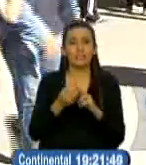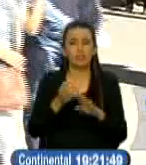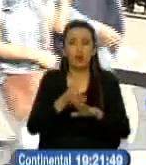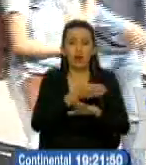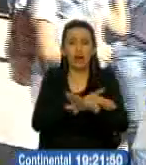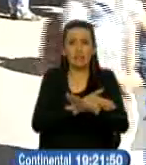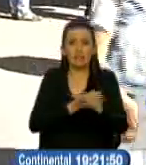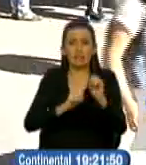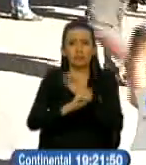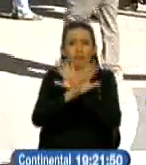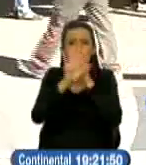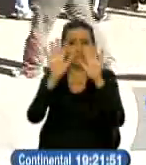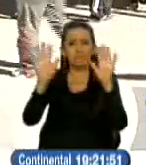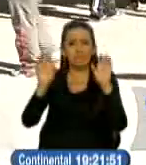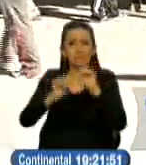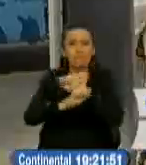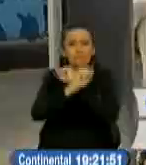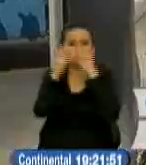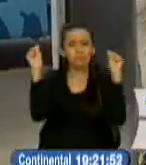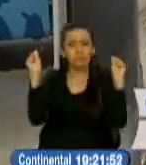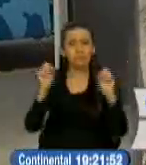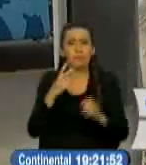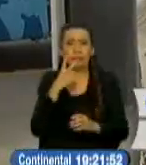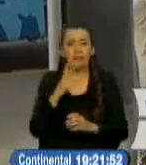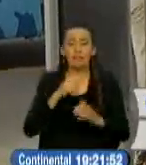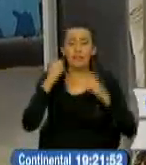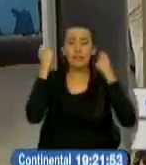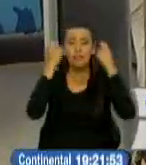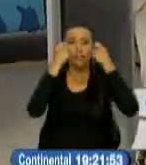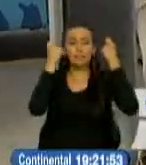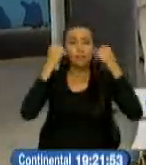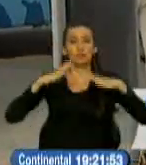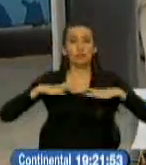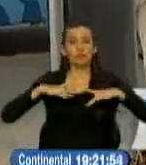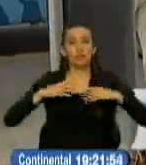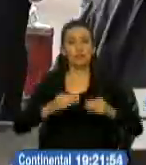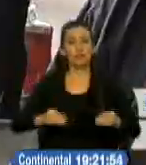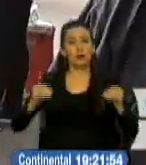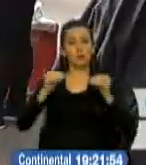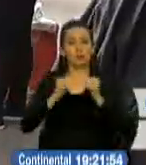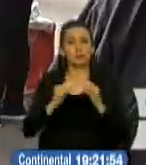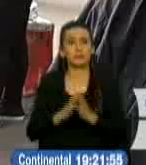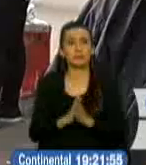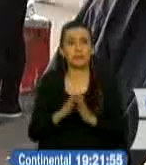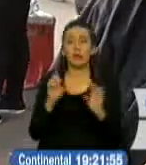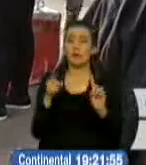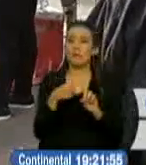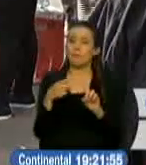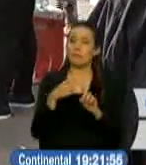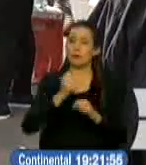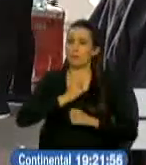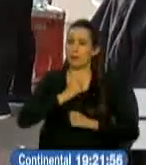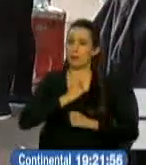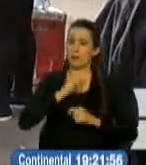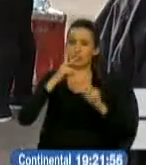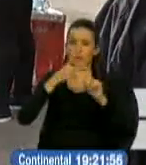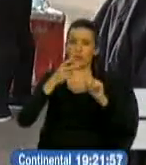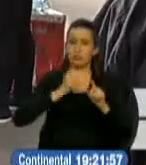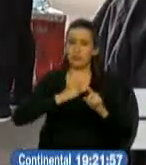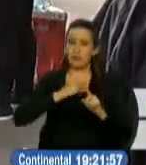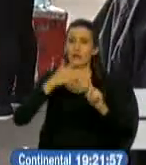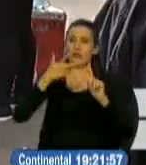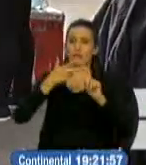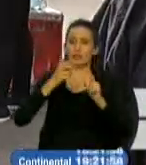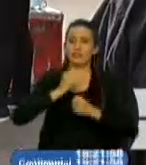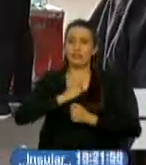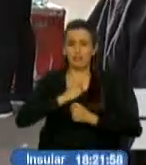este jueves. Y la expectativa de disfrutar de estos días de asueto también aumenta. primero lo nuestro, segundo lo nuestro y tercero lo nuestro, pues